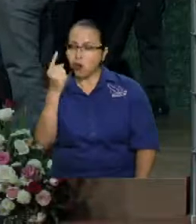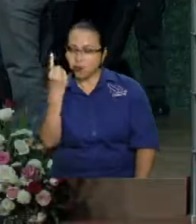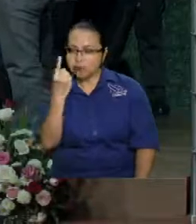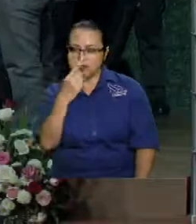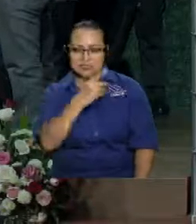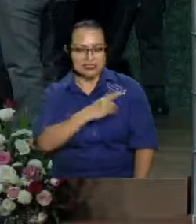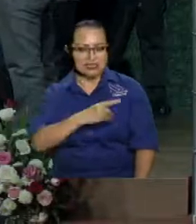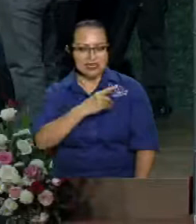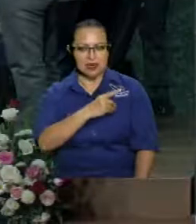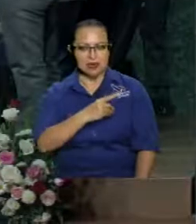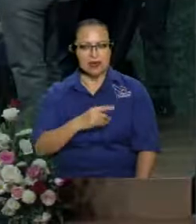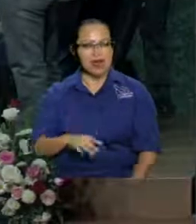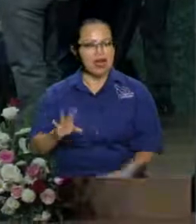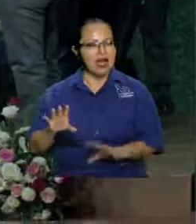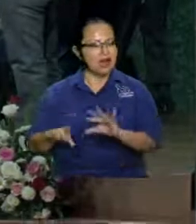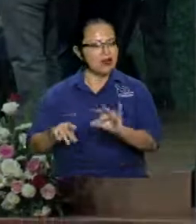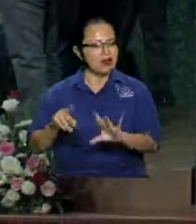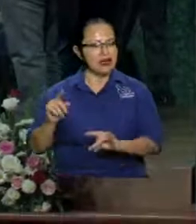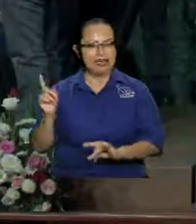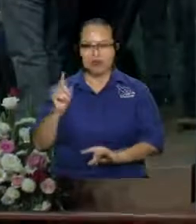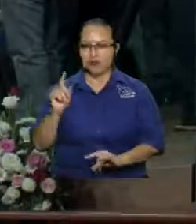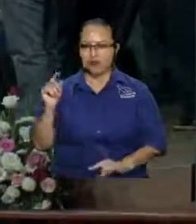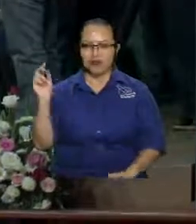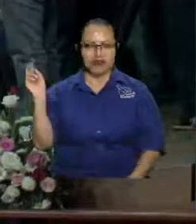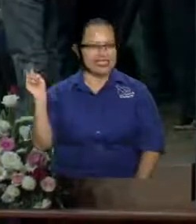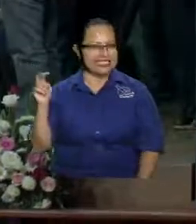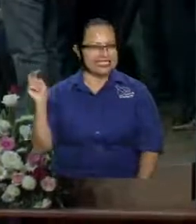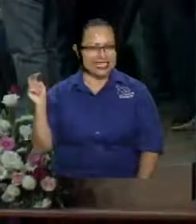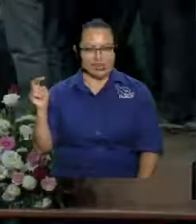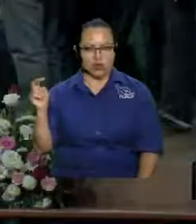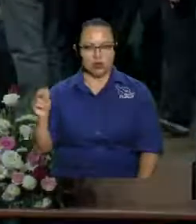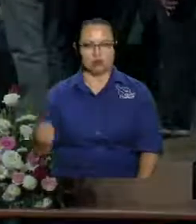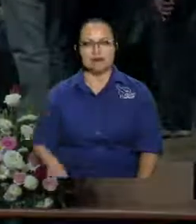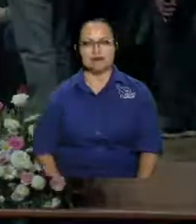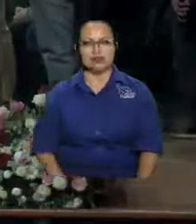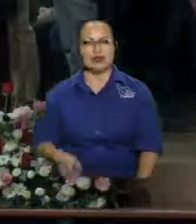Díganme un deseo. Algo que no es necesario.